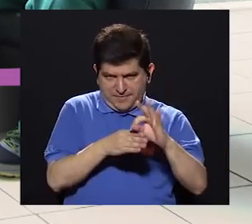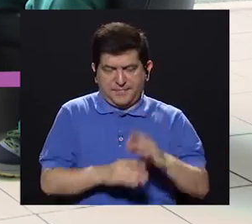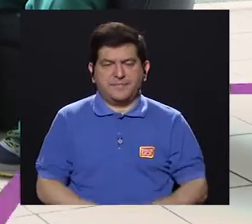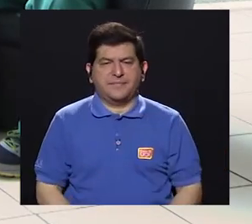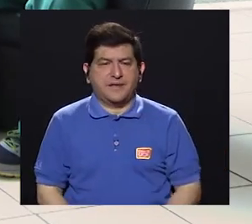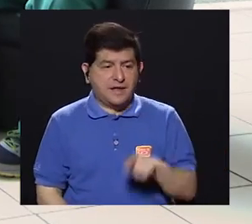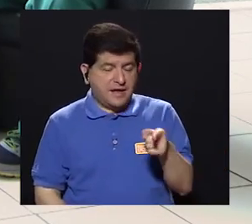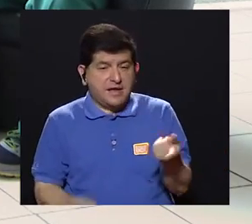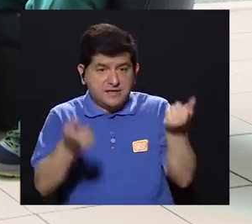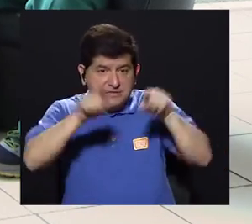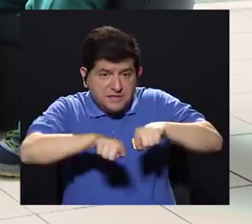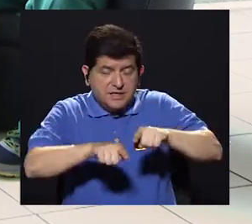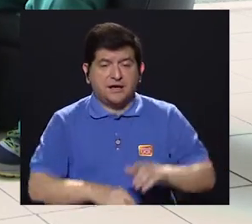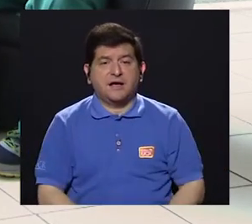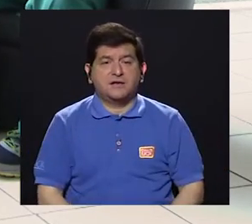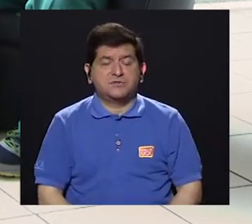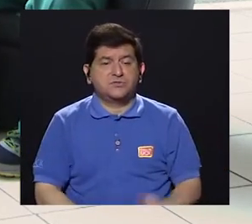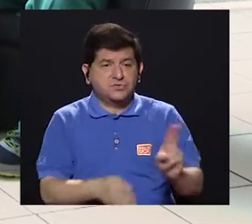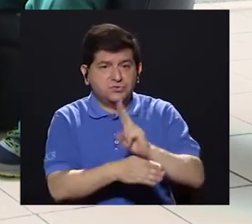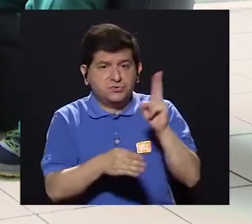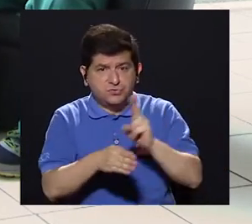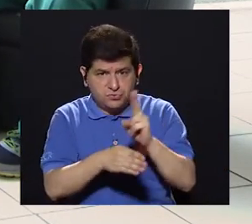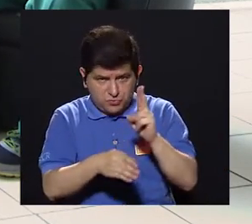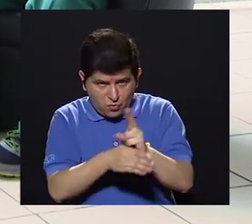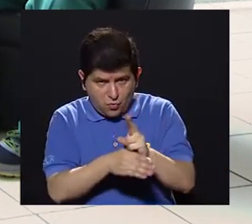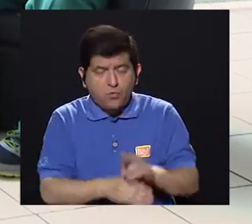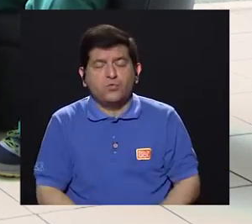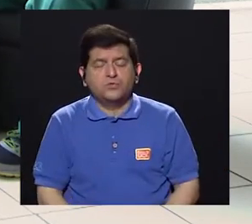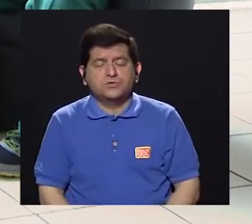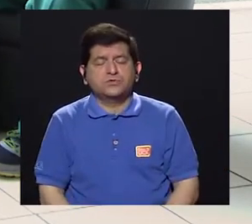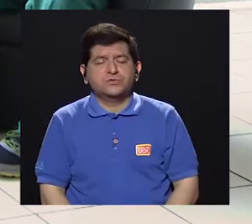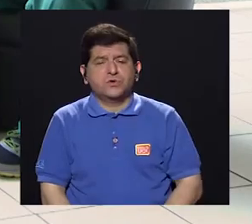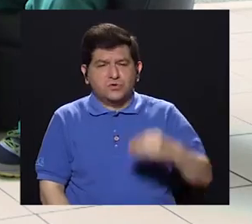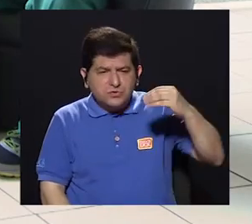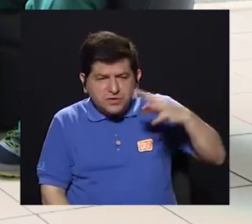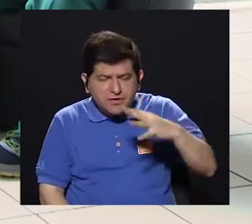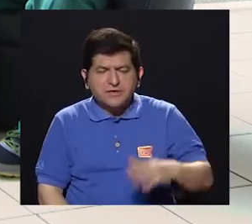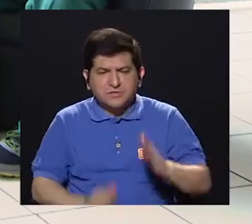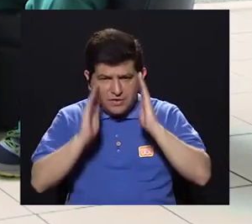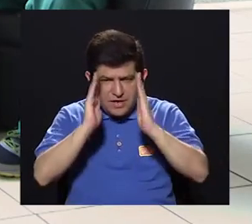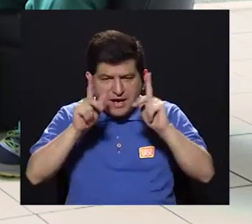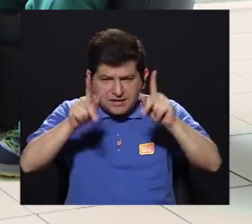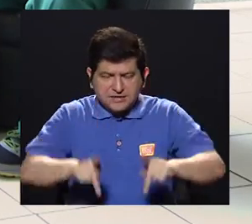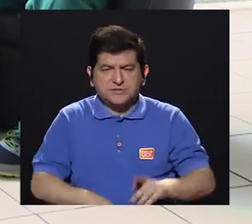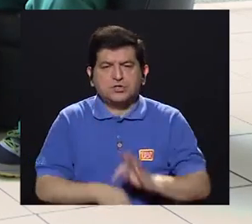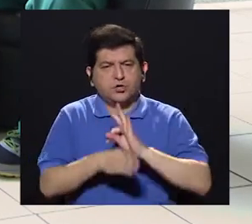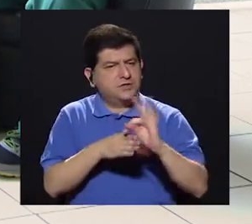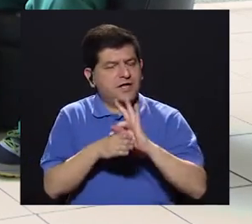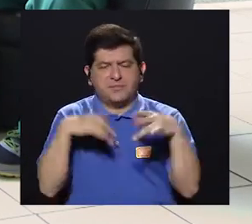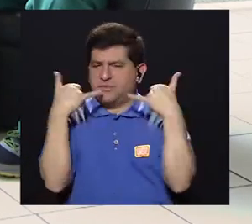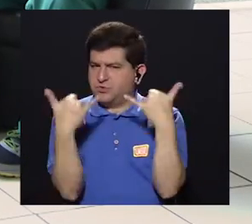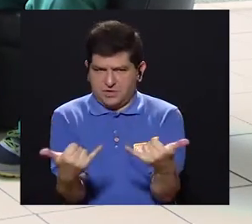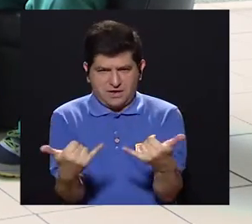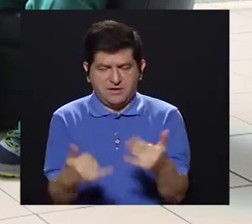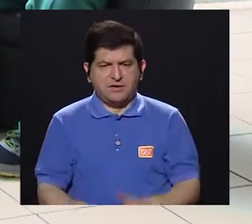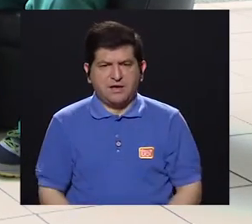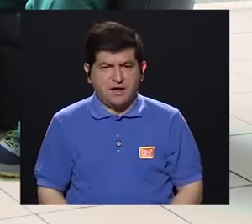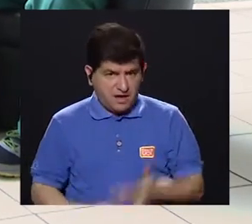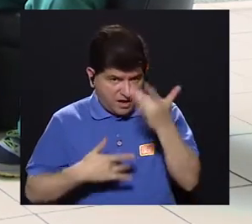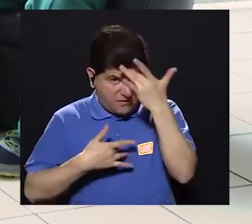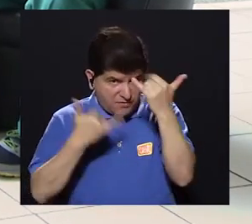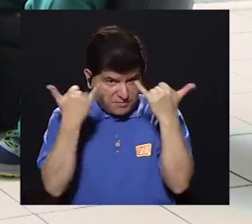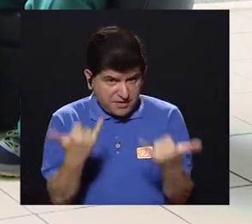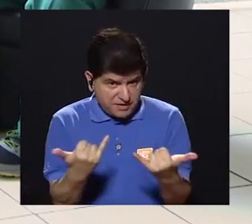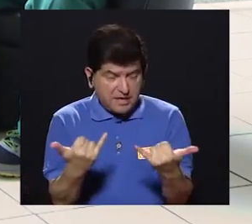conocemos, es la parte que se encarga de utilizar la radiación para tratar a los pacientes. Es la parte terapéutica de la radiación. Para